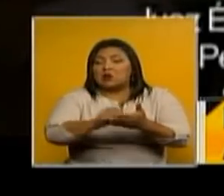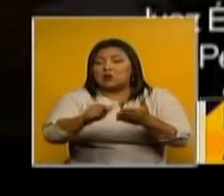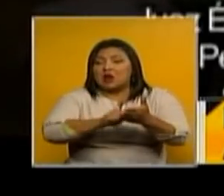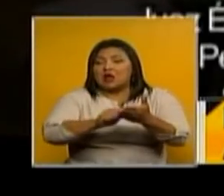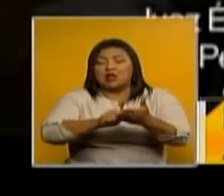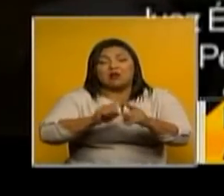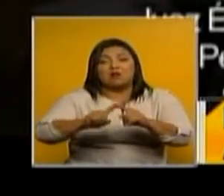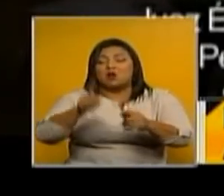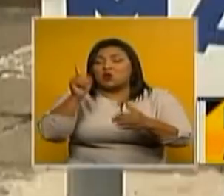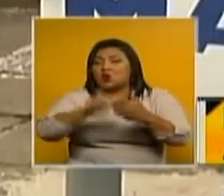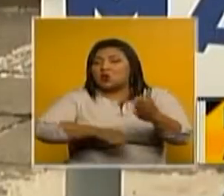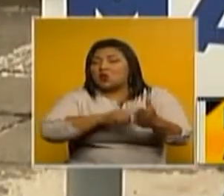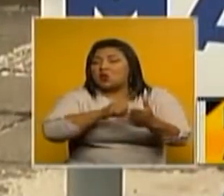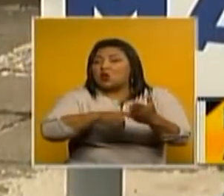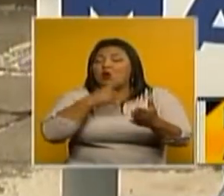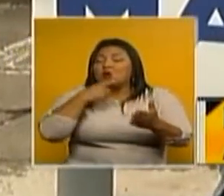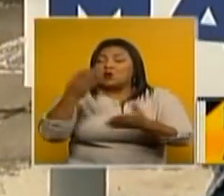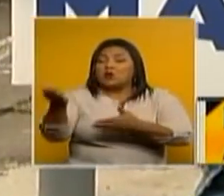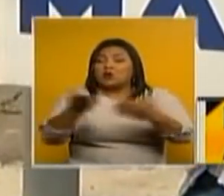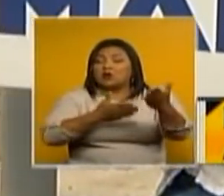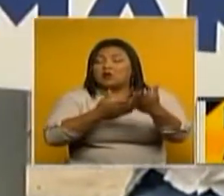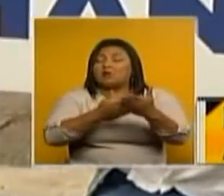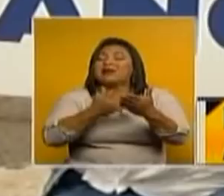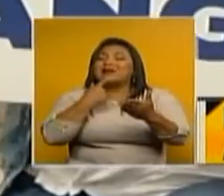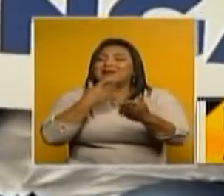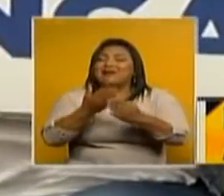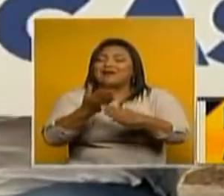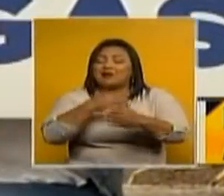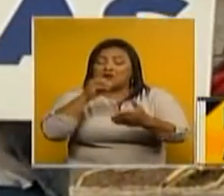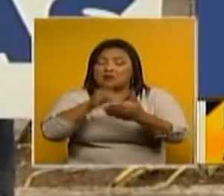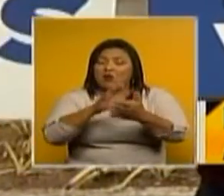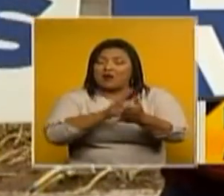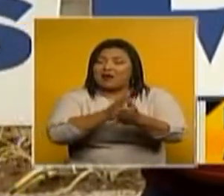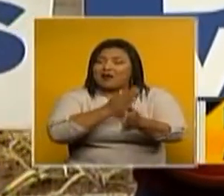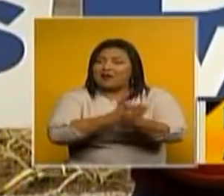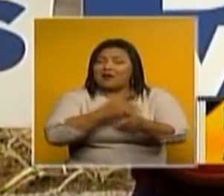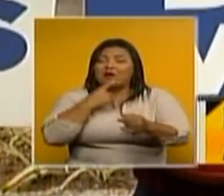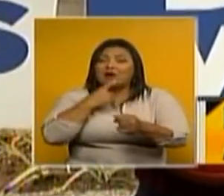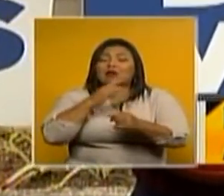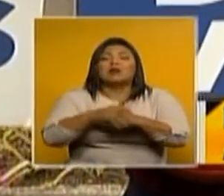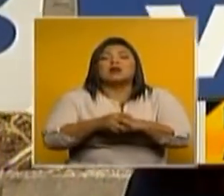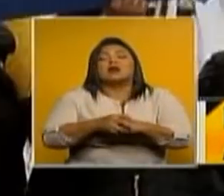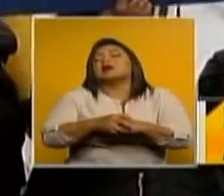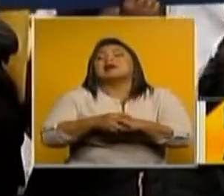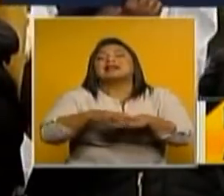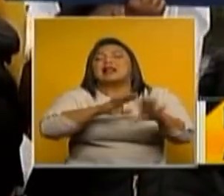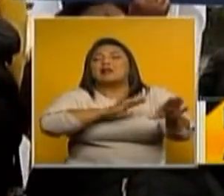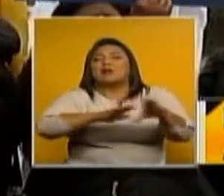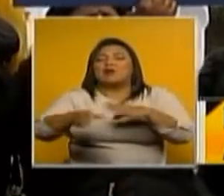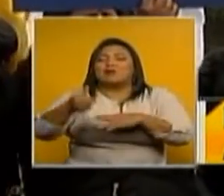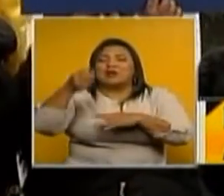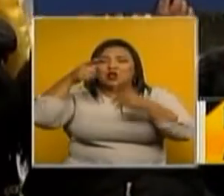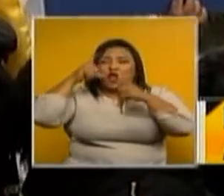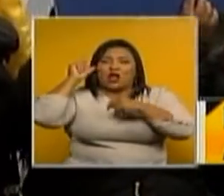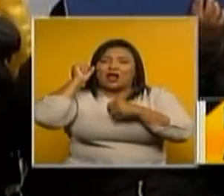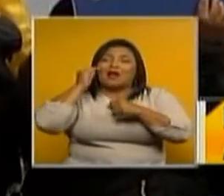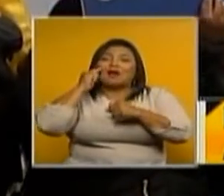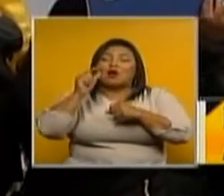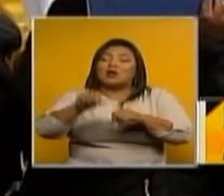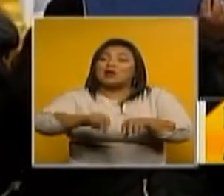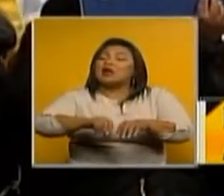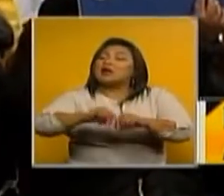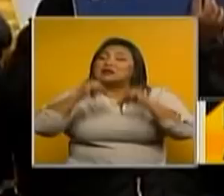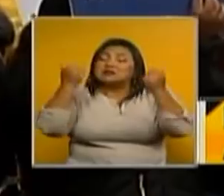no corresponden a la posición del presidente Lenín Moreno. Los principales directivos del movimiento Creo y sus asambleístas dicen que